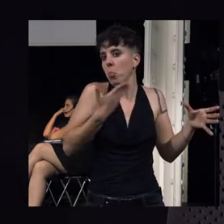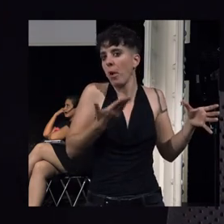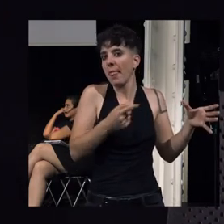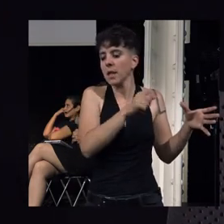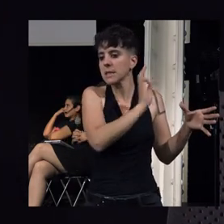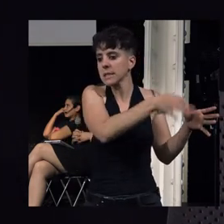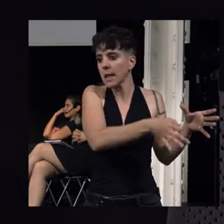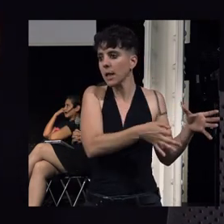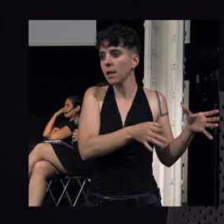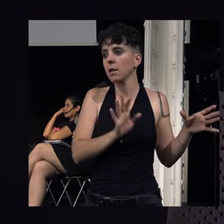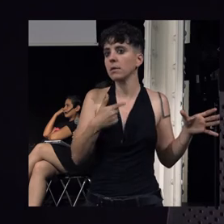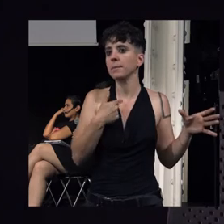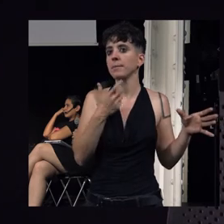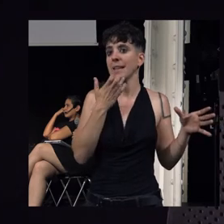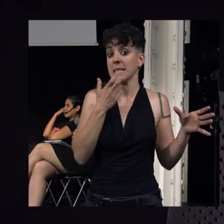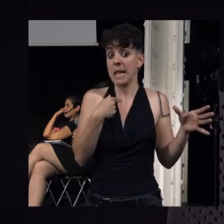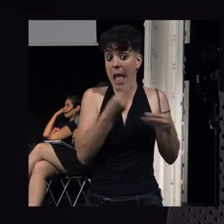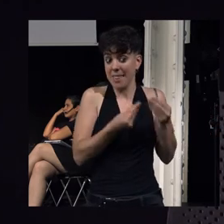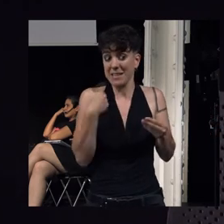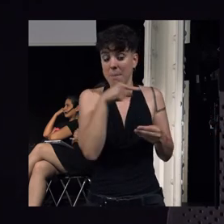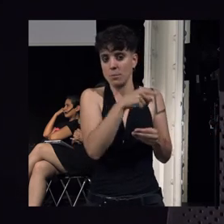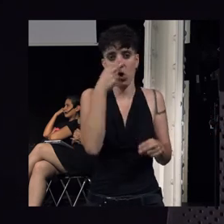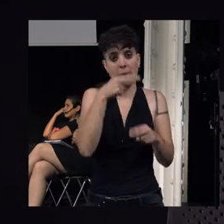que si la tomas no eres ninguna rara, no eres ninguna